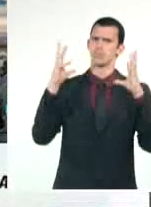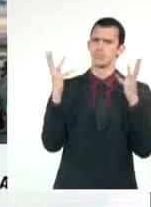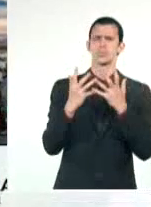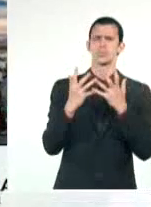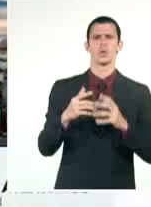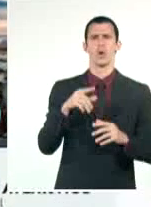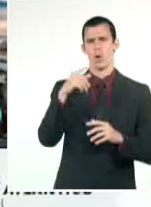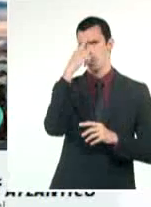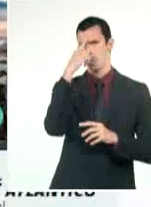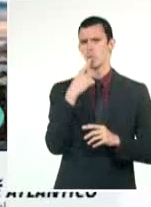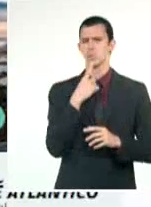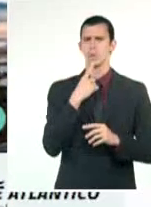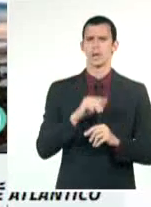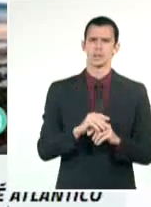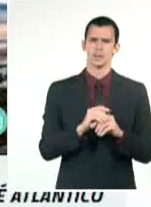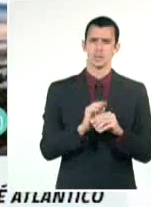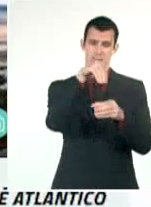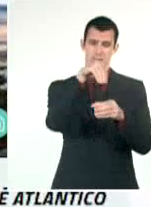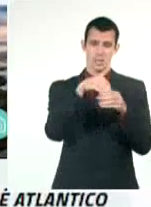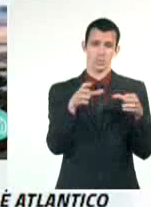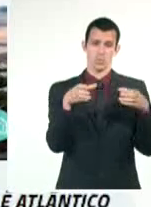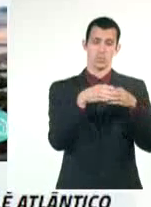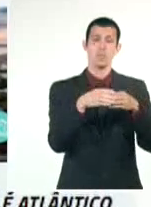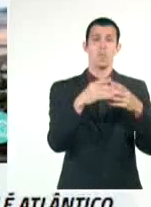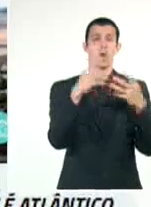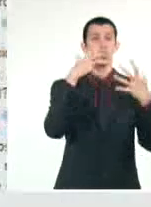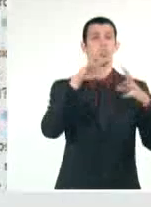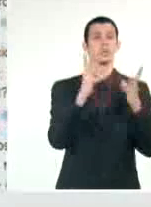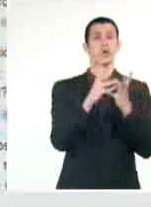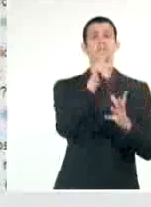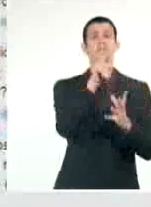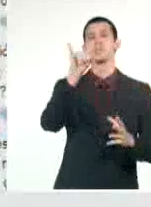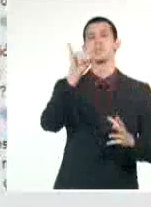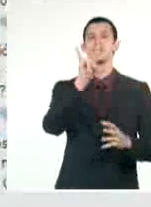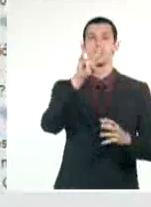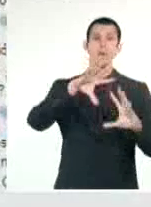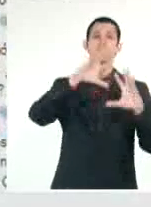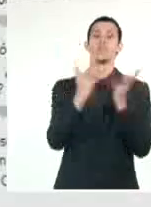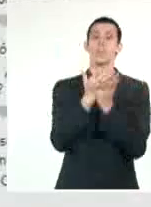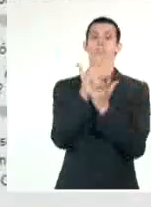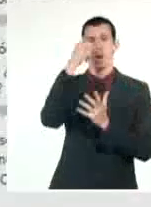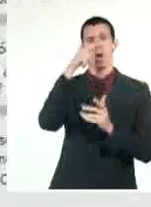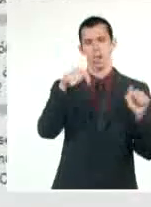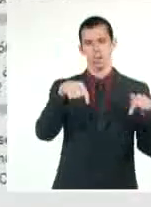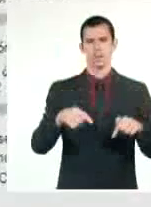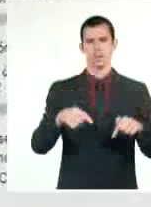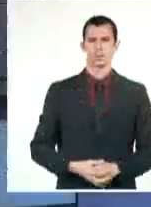las 169 mayores empresas del sector a nivel mundial.